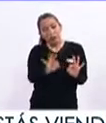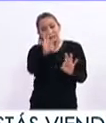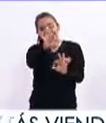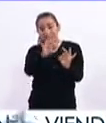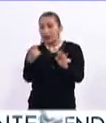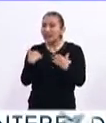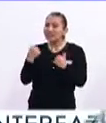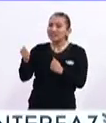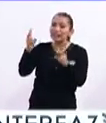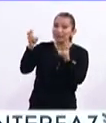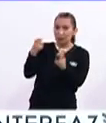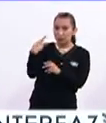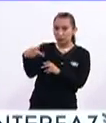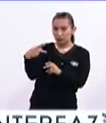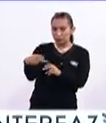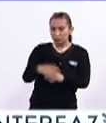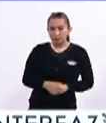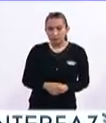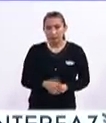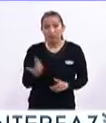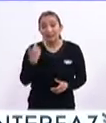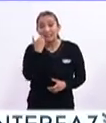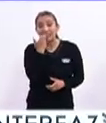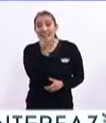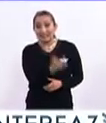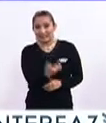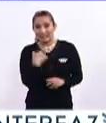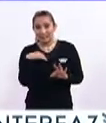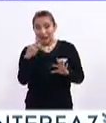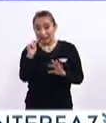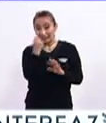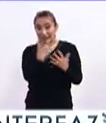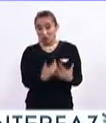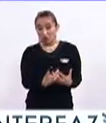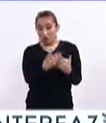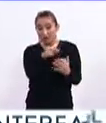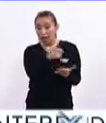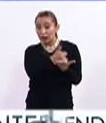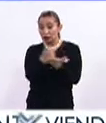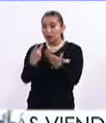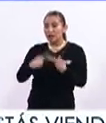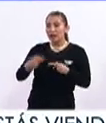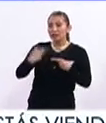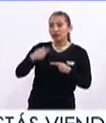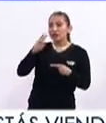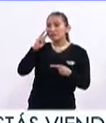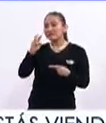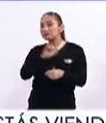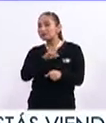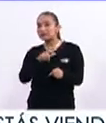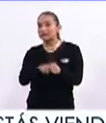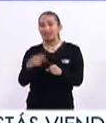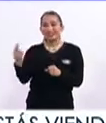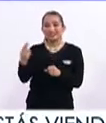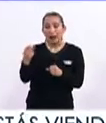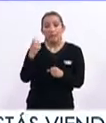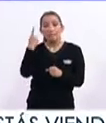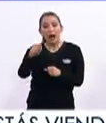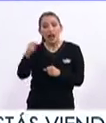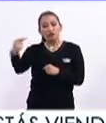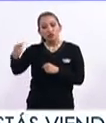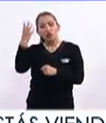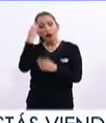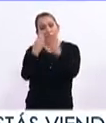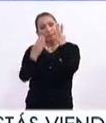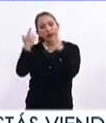para comprender el tema a investigar. Se pretende que este tipo de tecnología sirva a personas con necesidades especiales para que